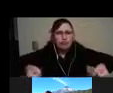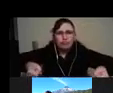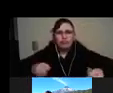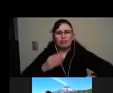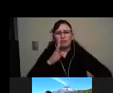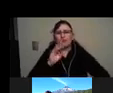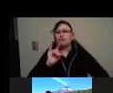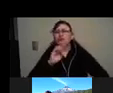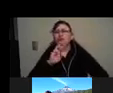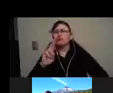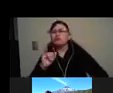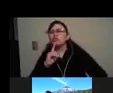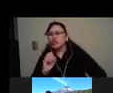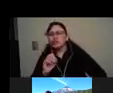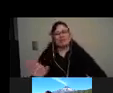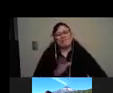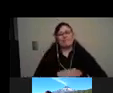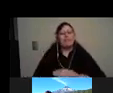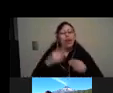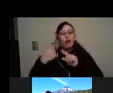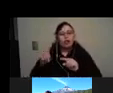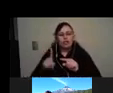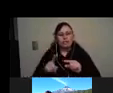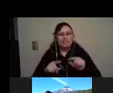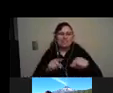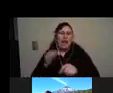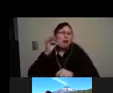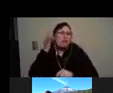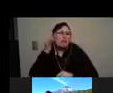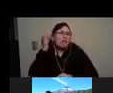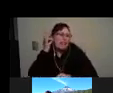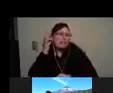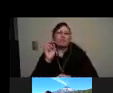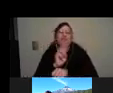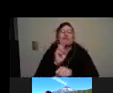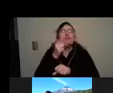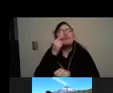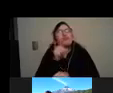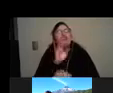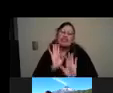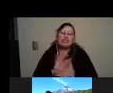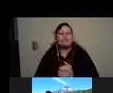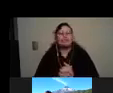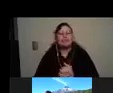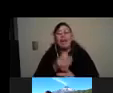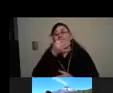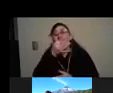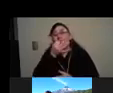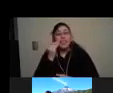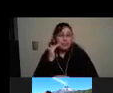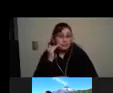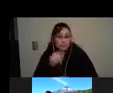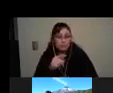¿ya? La persona de amarilla, que debe ser la profesora, ¿cierto? O profesor, El niño de verde ya grafica